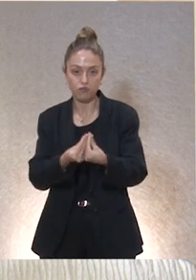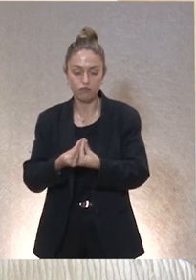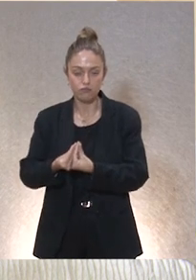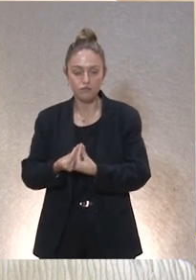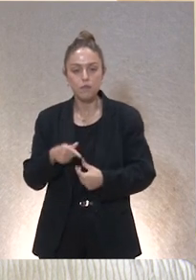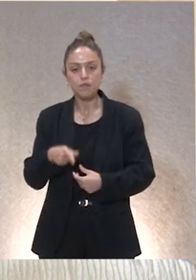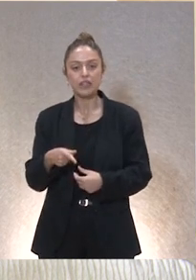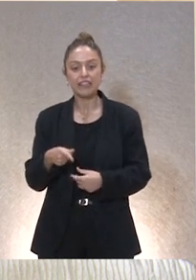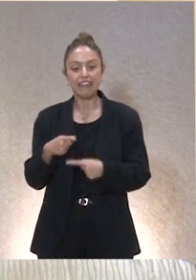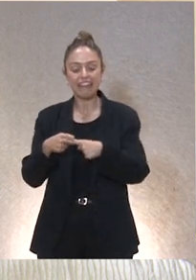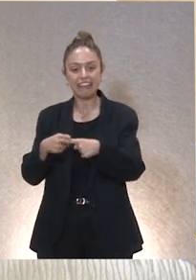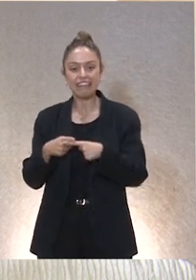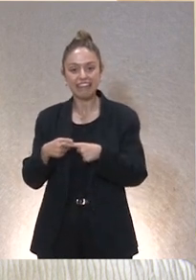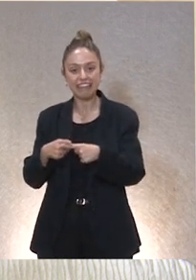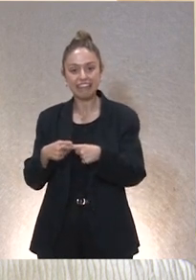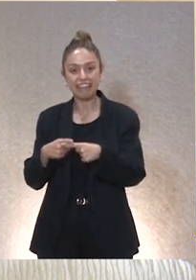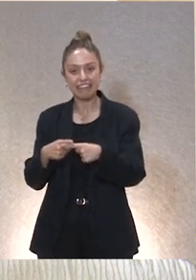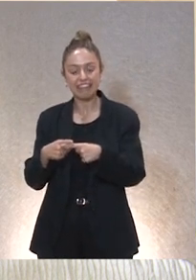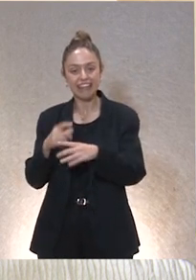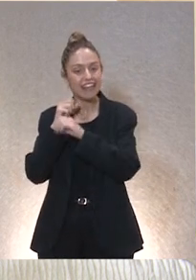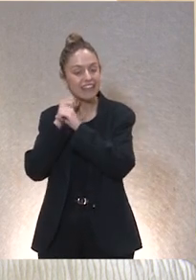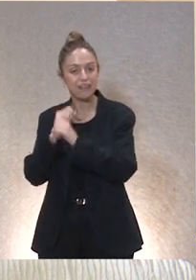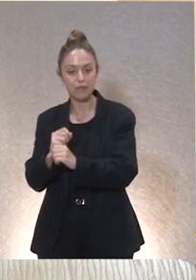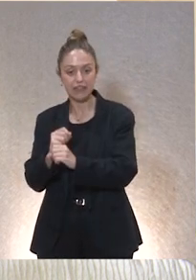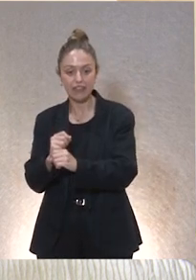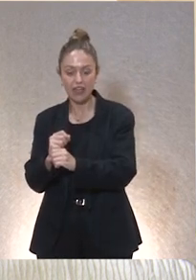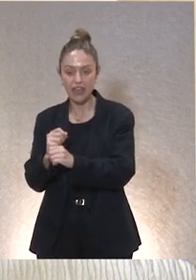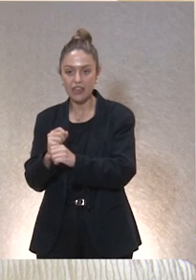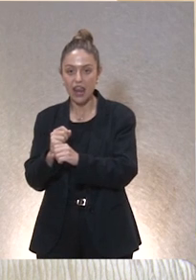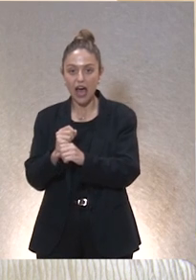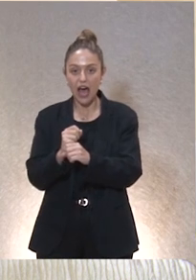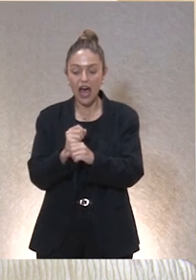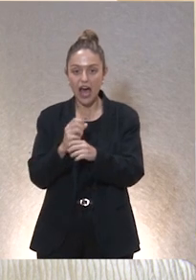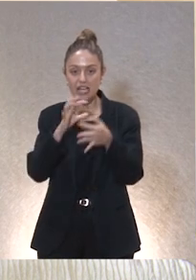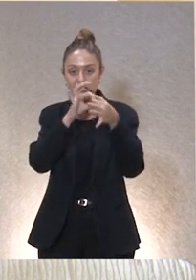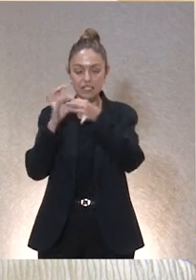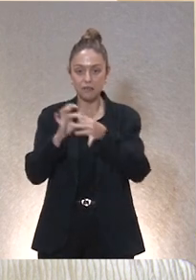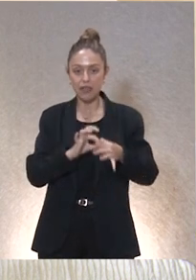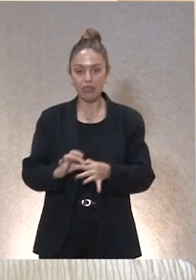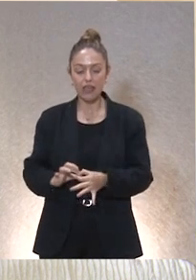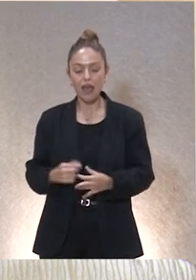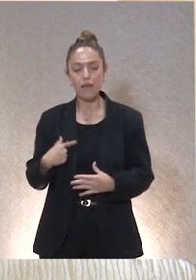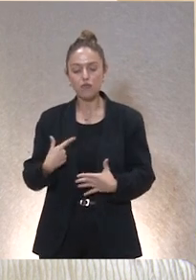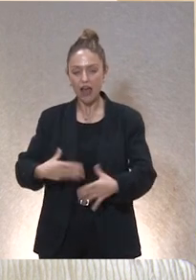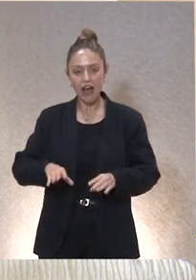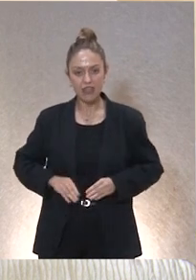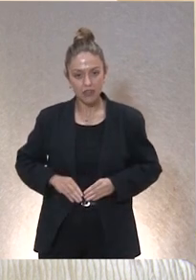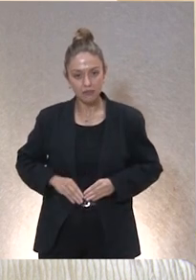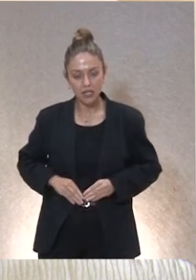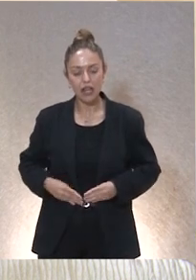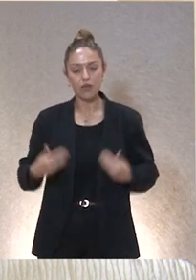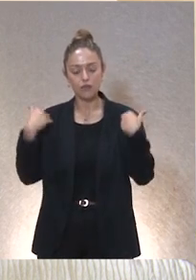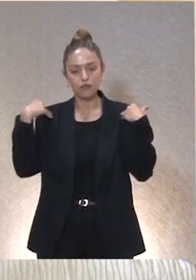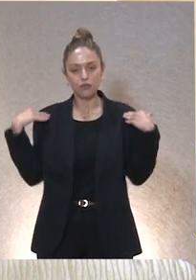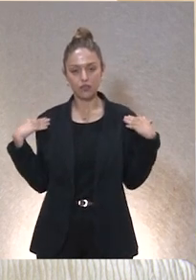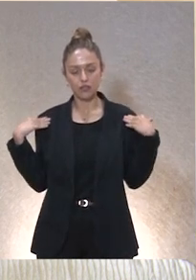nuestra interdependencia y a pesar de la simetría hemos acogido muy positivamente con receptividad y responsividad